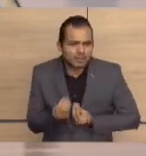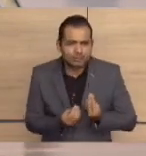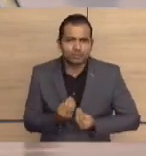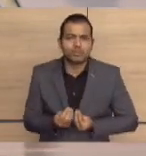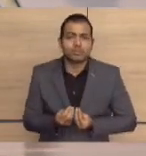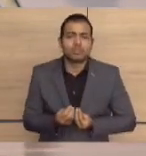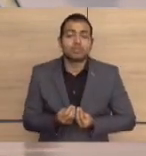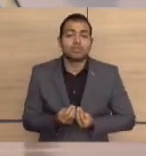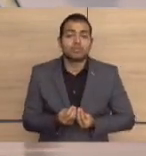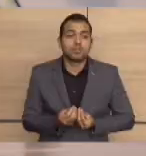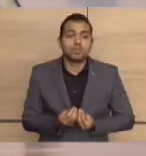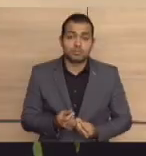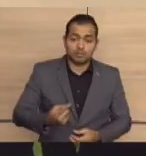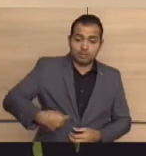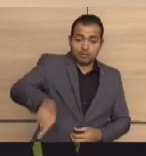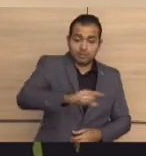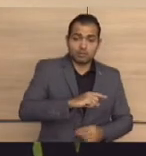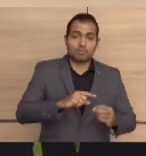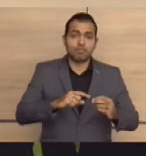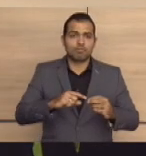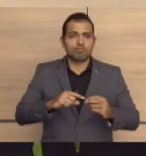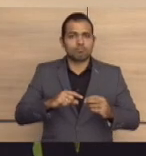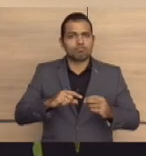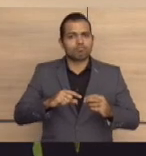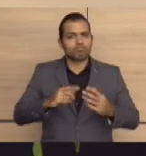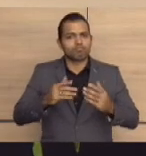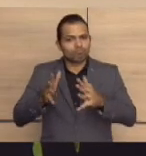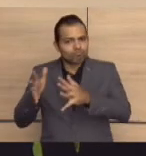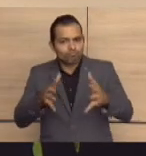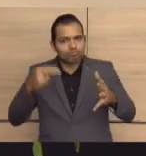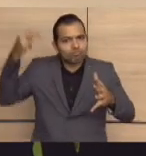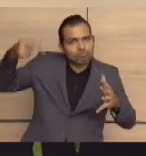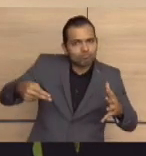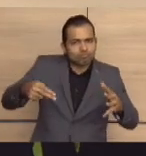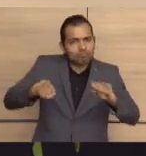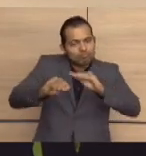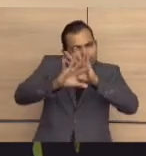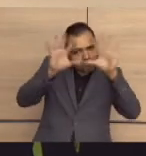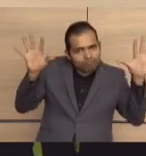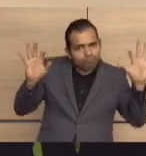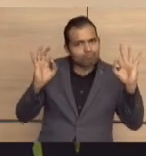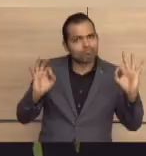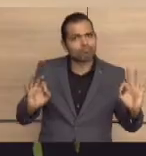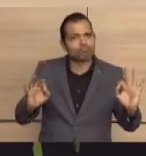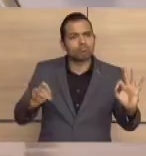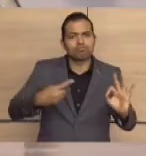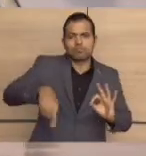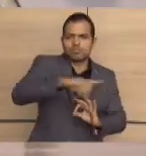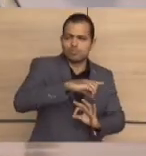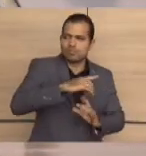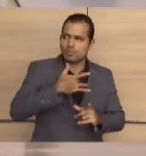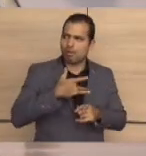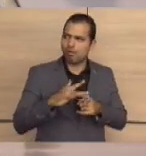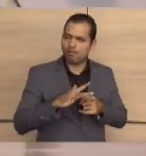que evidentemente la claridad que tiene el sentido de la enseñanza de la historia permee toda la práctica pedagógica y